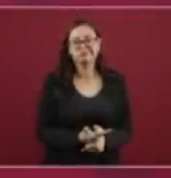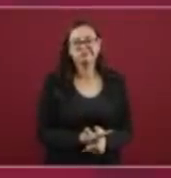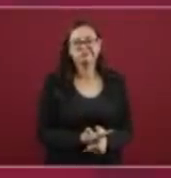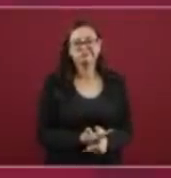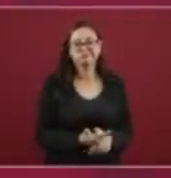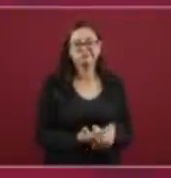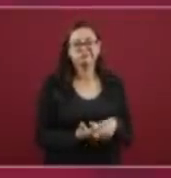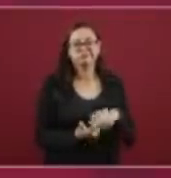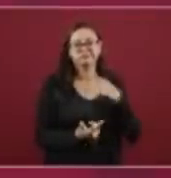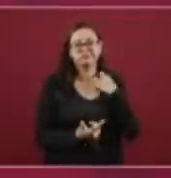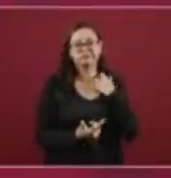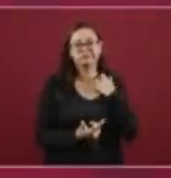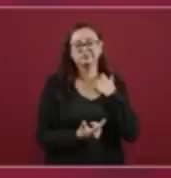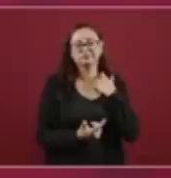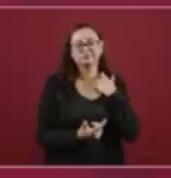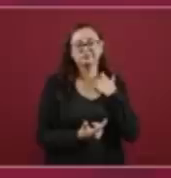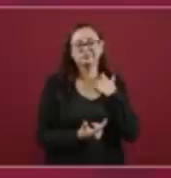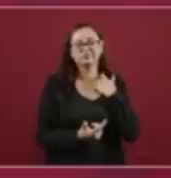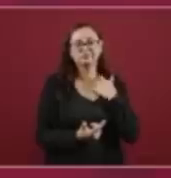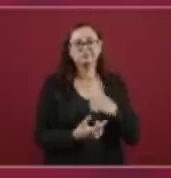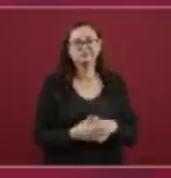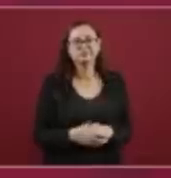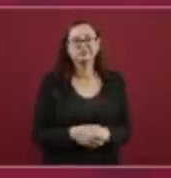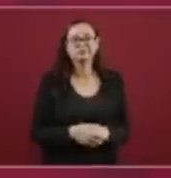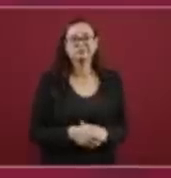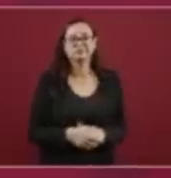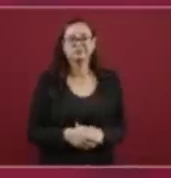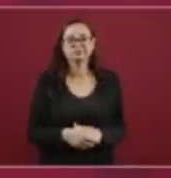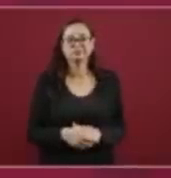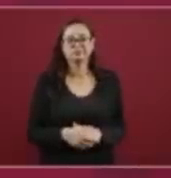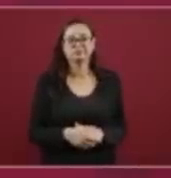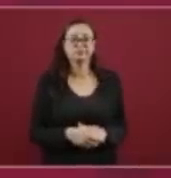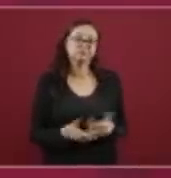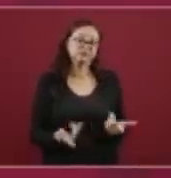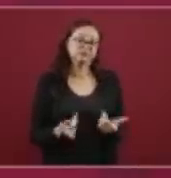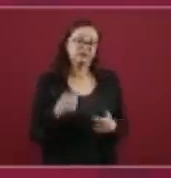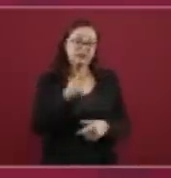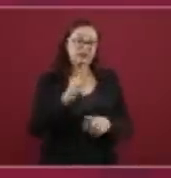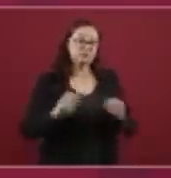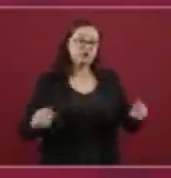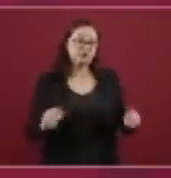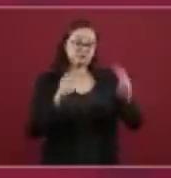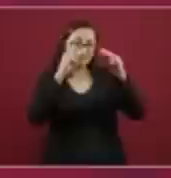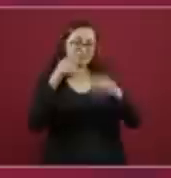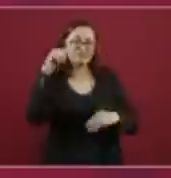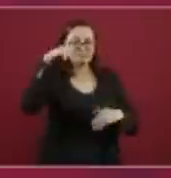una parte de los derechos cobrados por la explotación minera